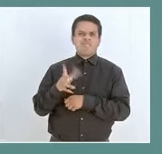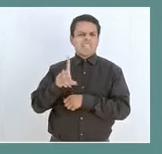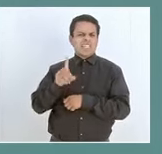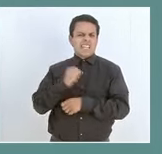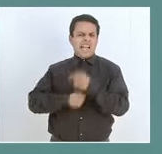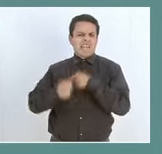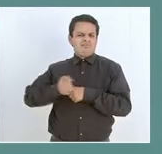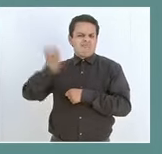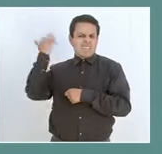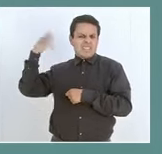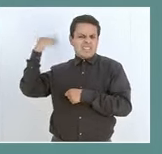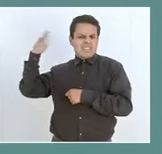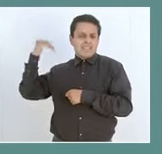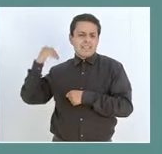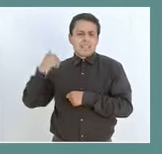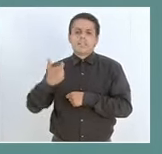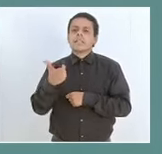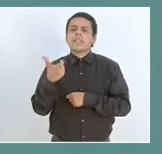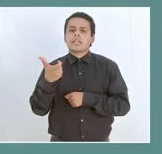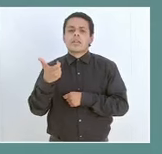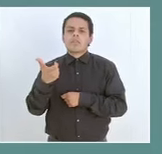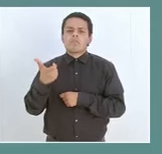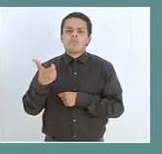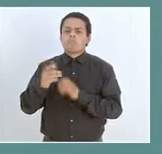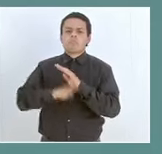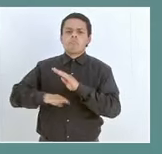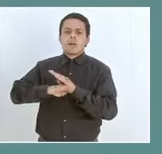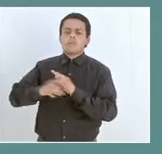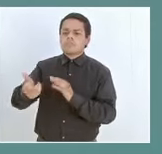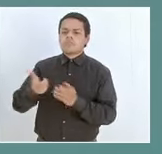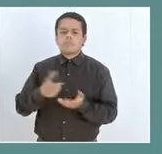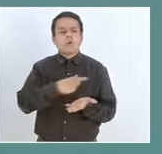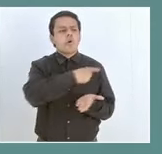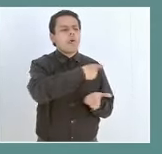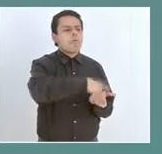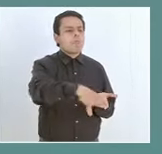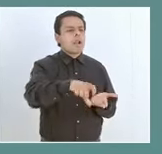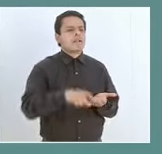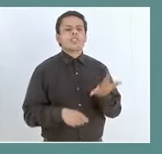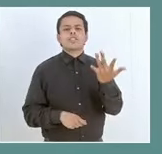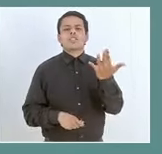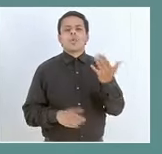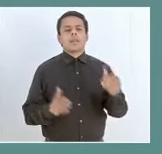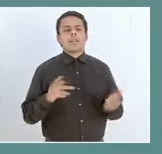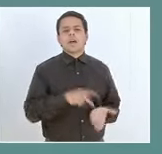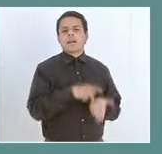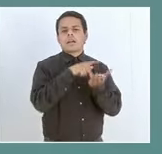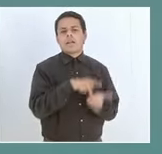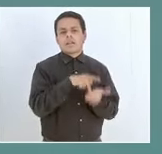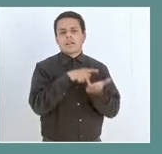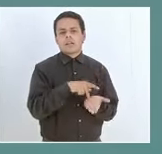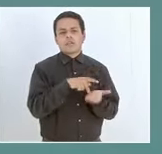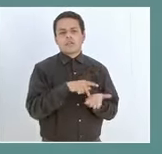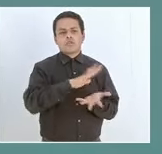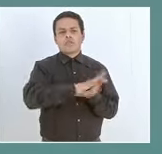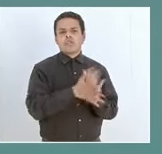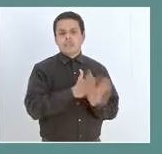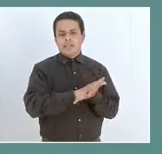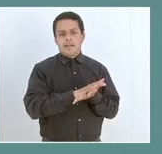un salario mínimo alcanzaba para comprar 50 kilos de